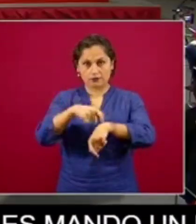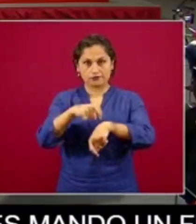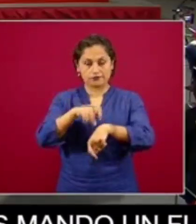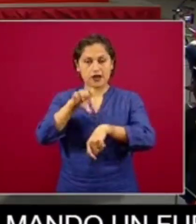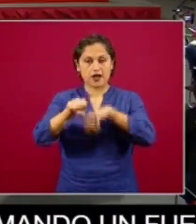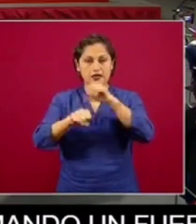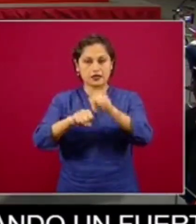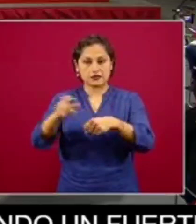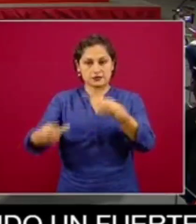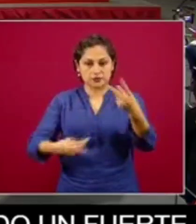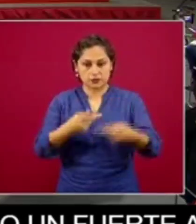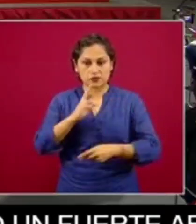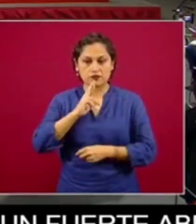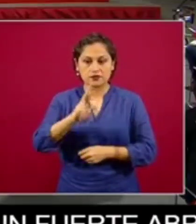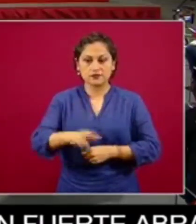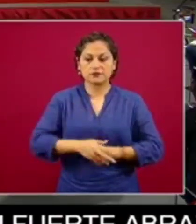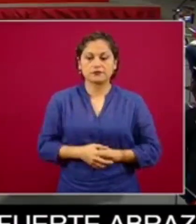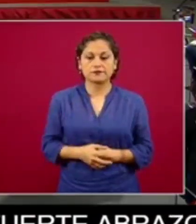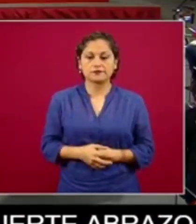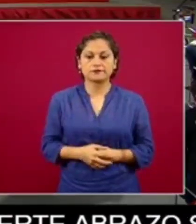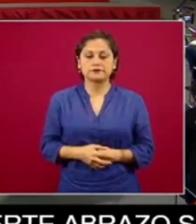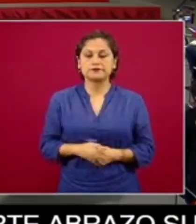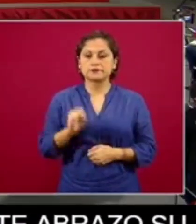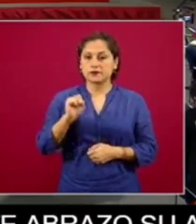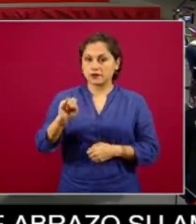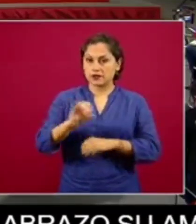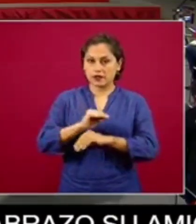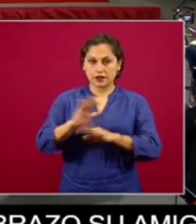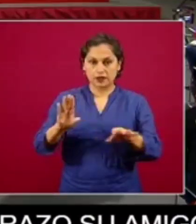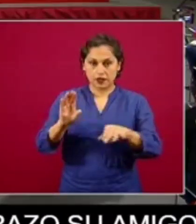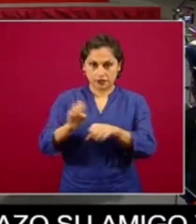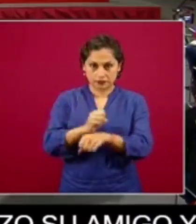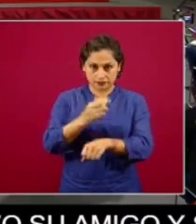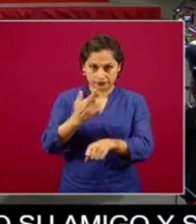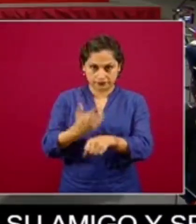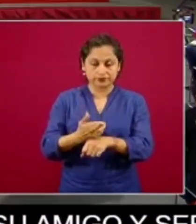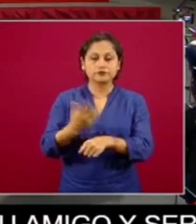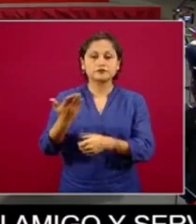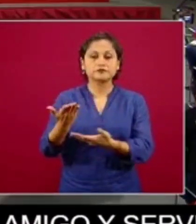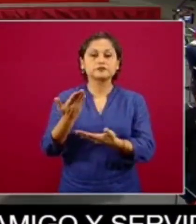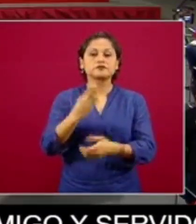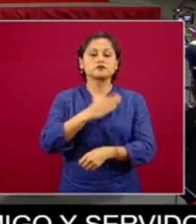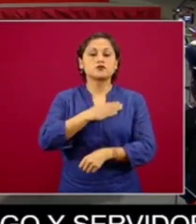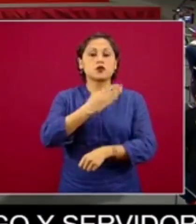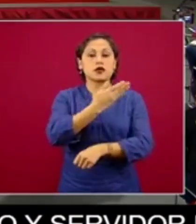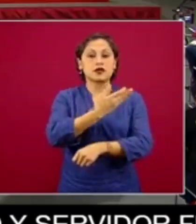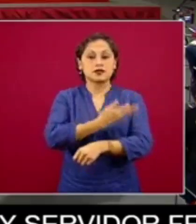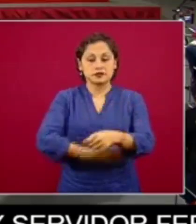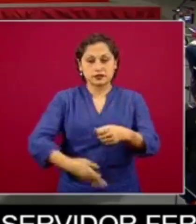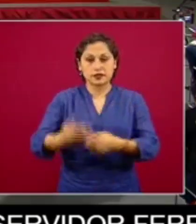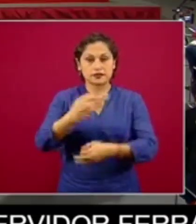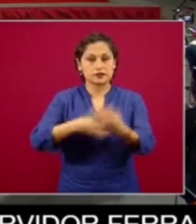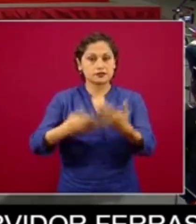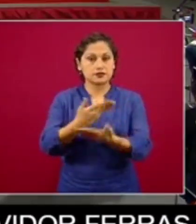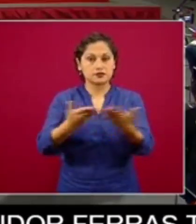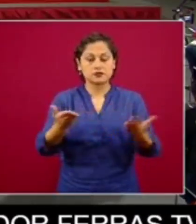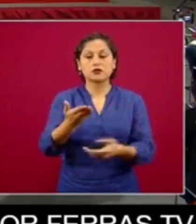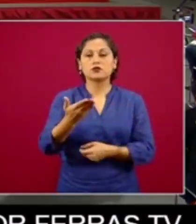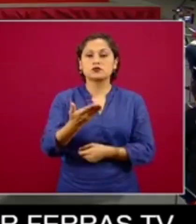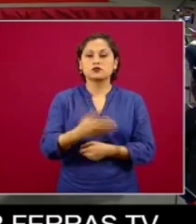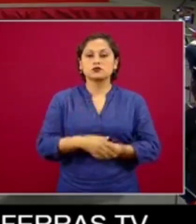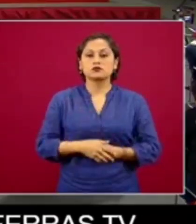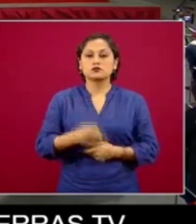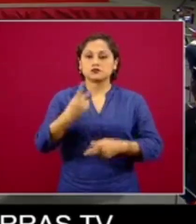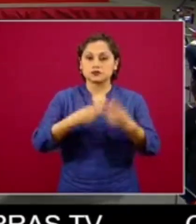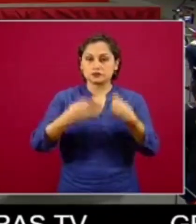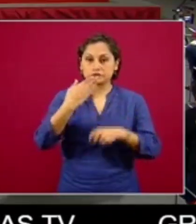de preguntas y respuestas. Claro que sí, con mucho gusto, señor secretario. Muy buenas tardes con todas y con todos. Bienvenidos a la conferencia